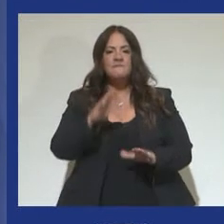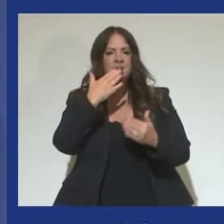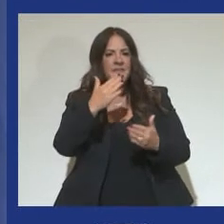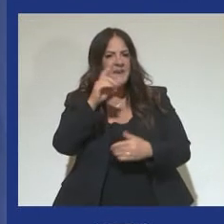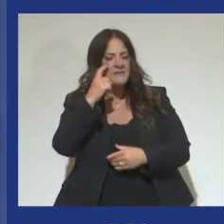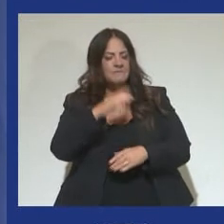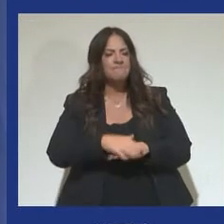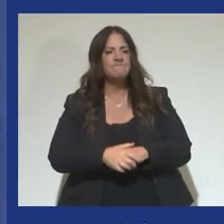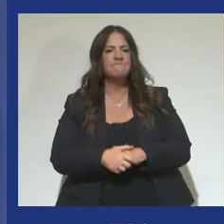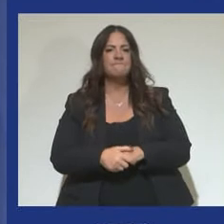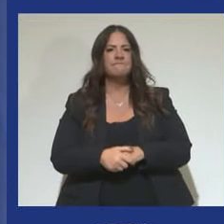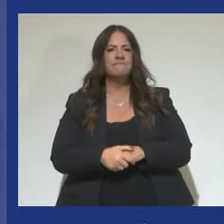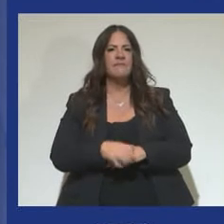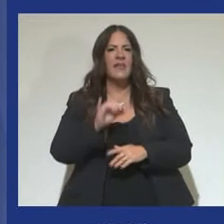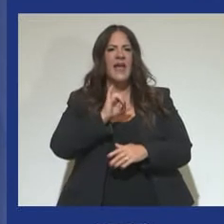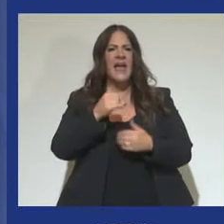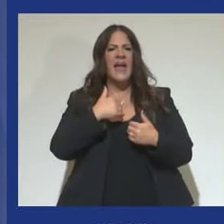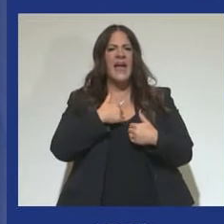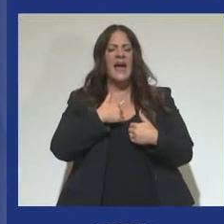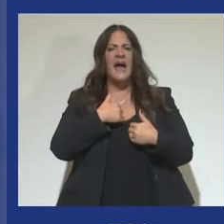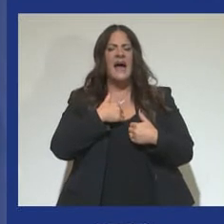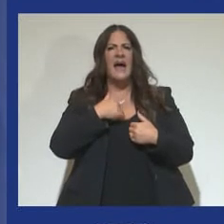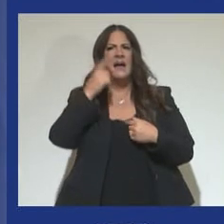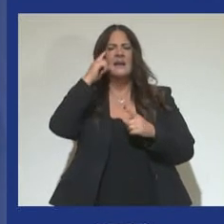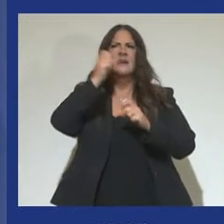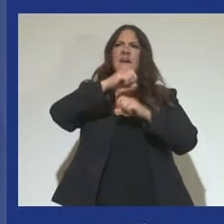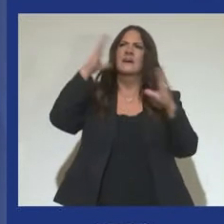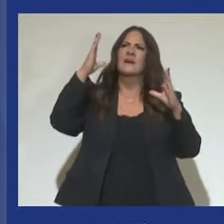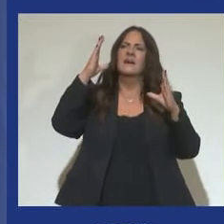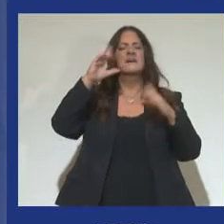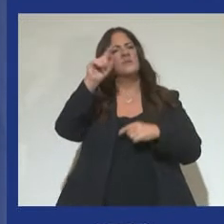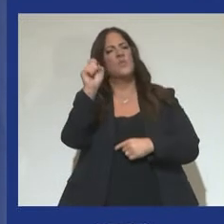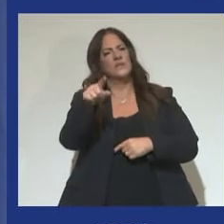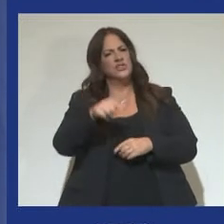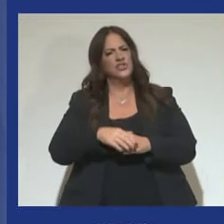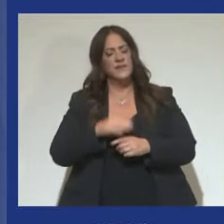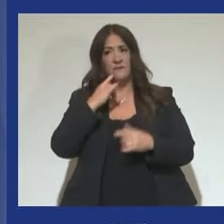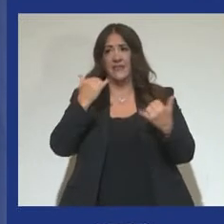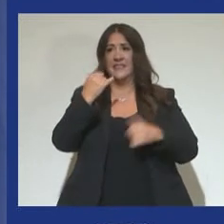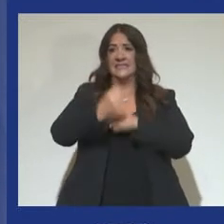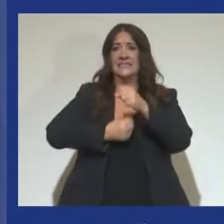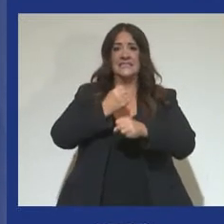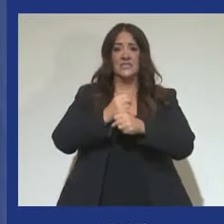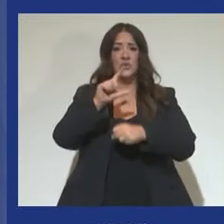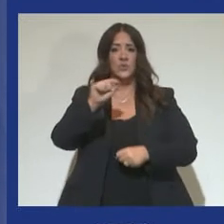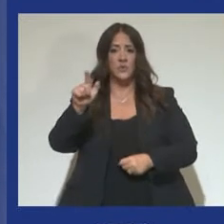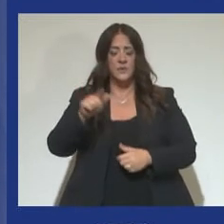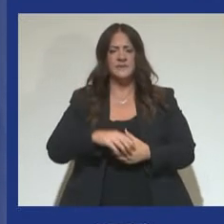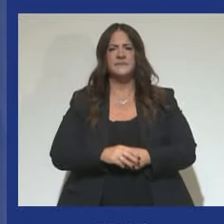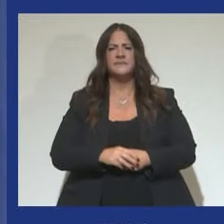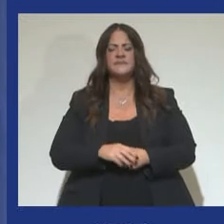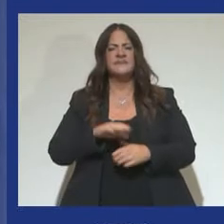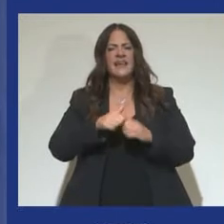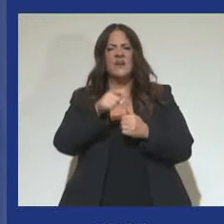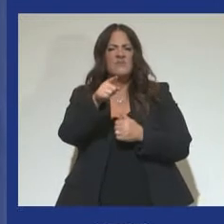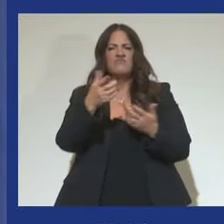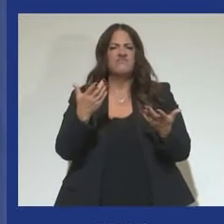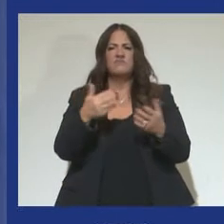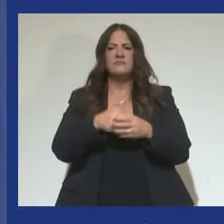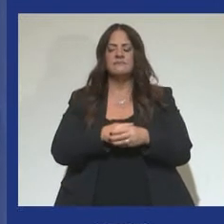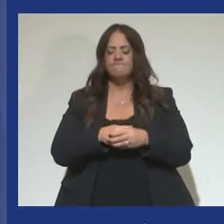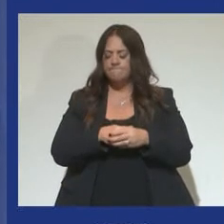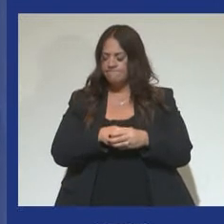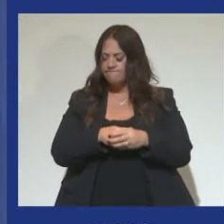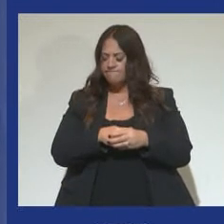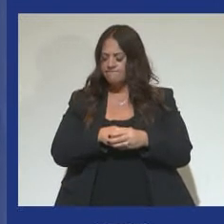gracias señor gobernador una pregunta general sobre este año específicamente como equilibra